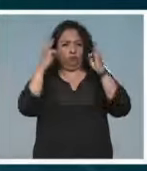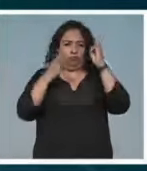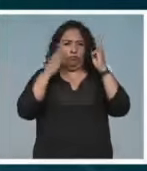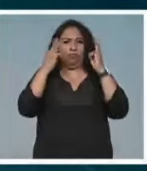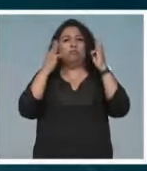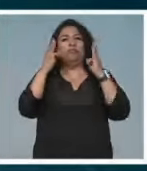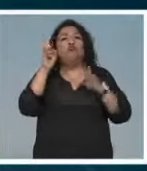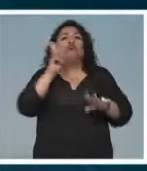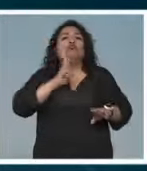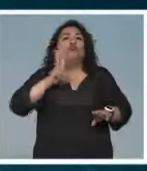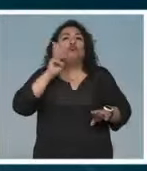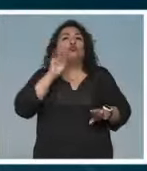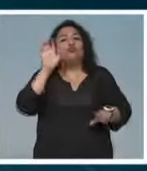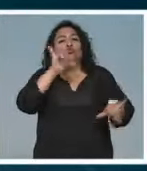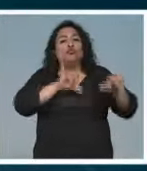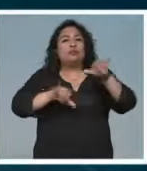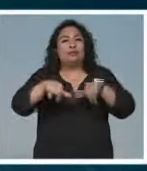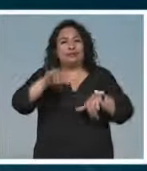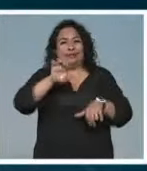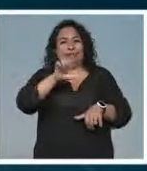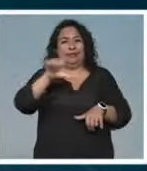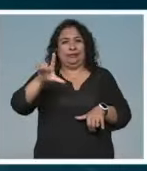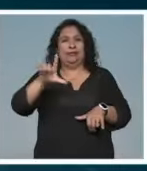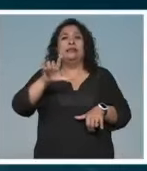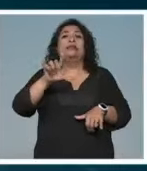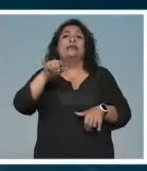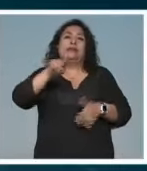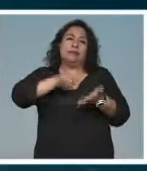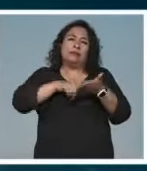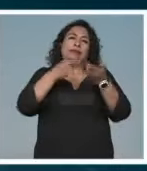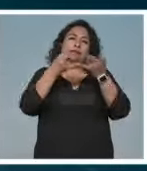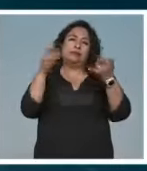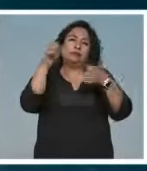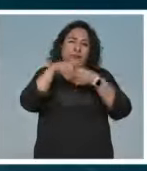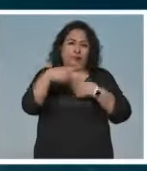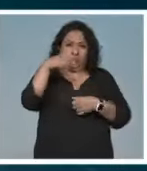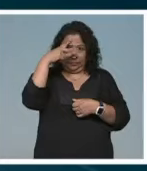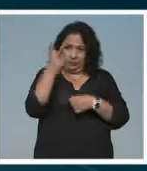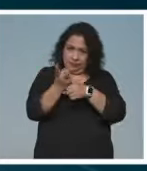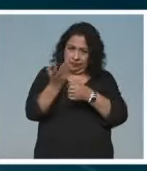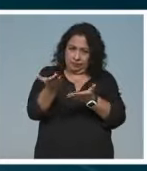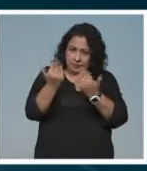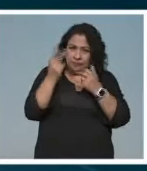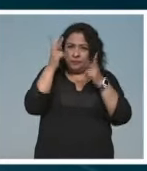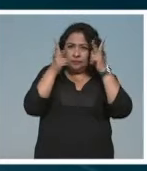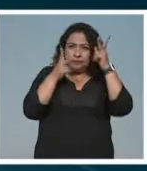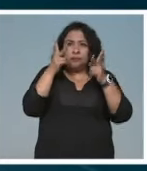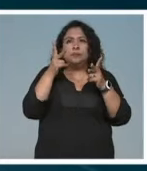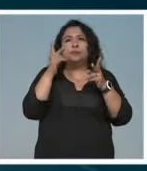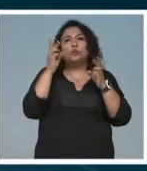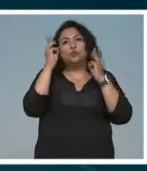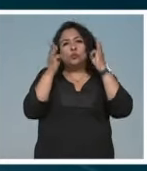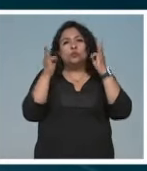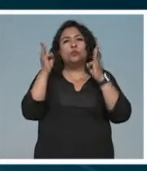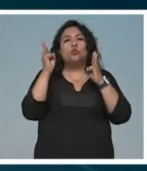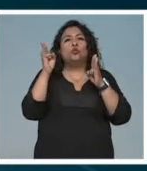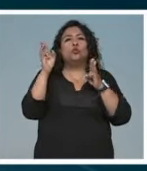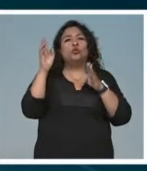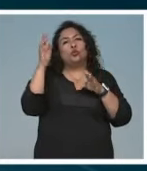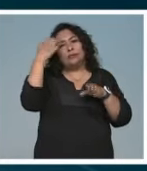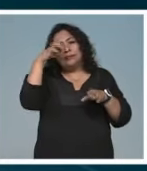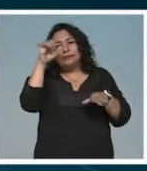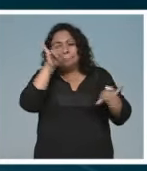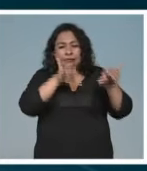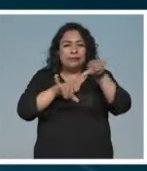El Eco en la historia de la cultura en México. Los invitamos a que nos visiten en el Museo Experimental El Eco de martes a